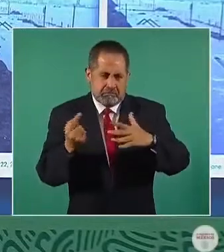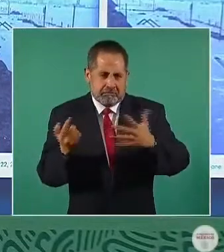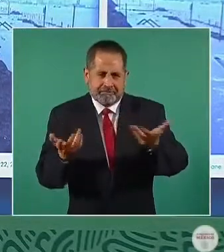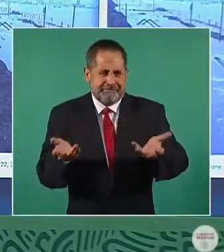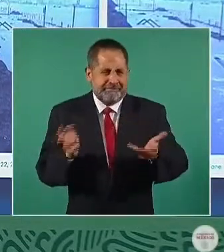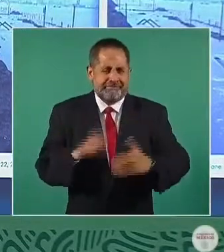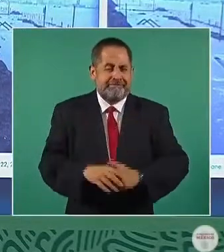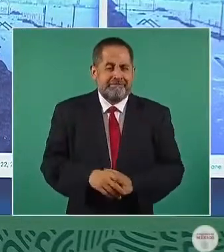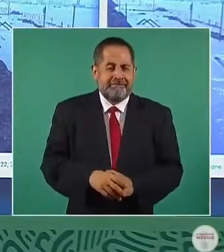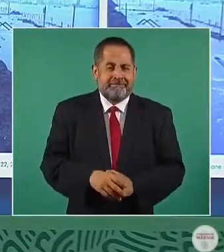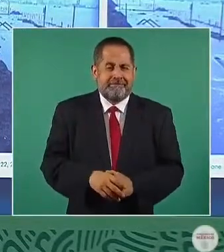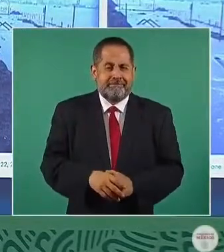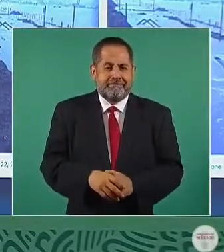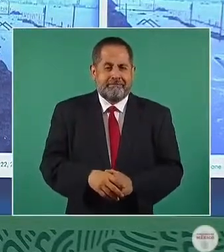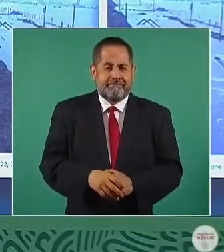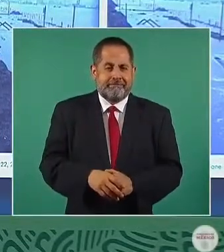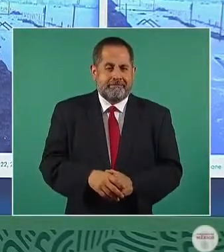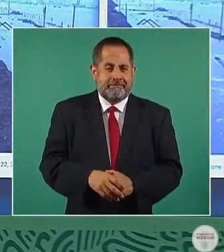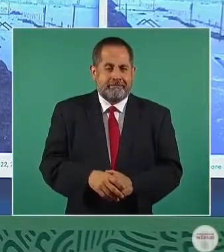¿Cómo?